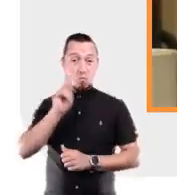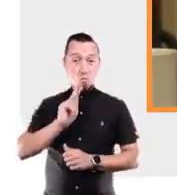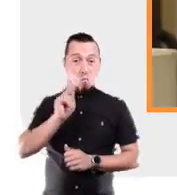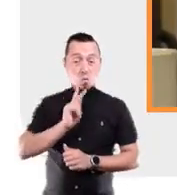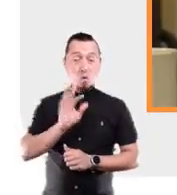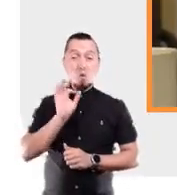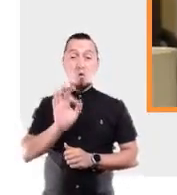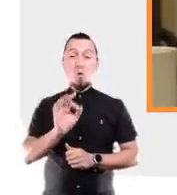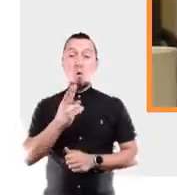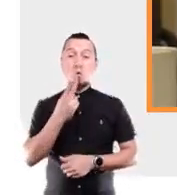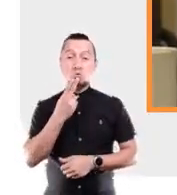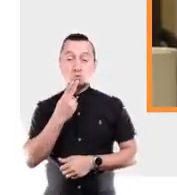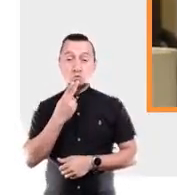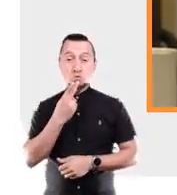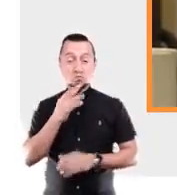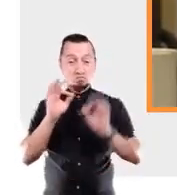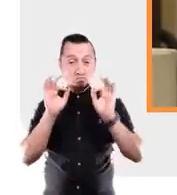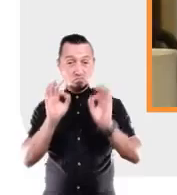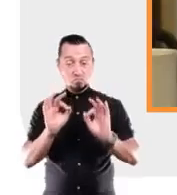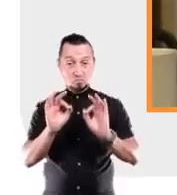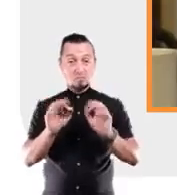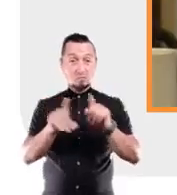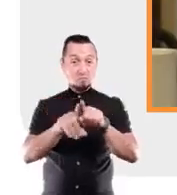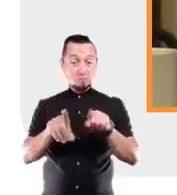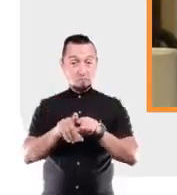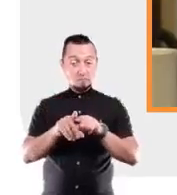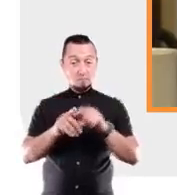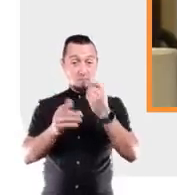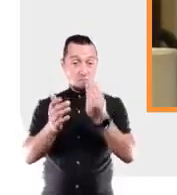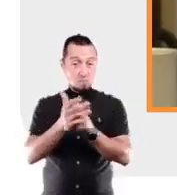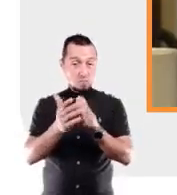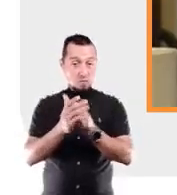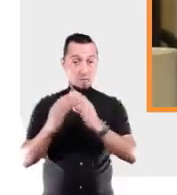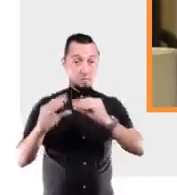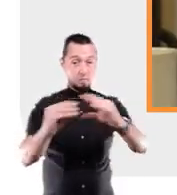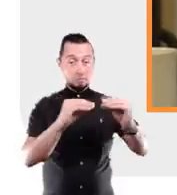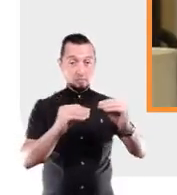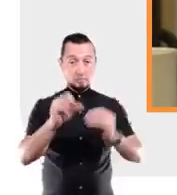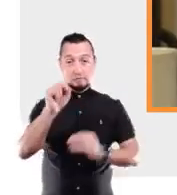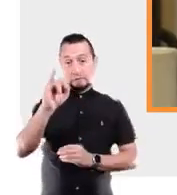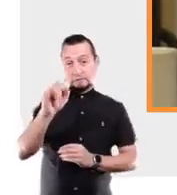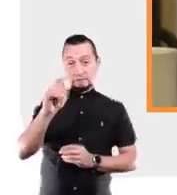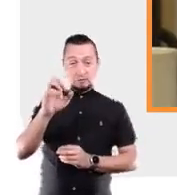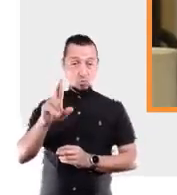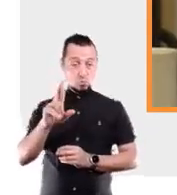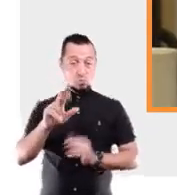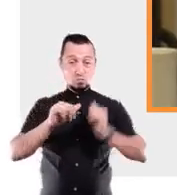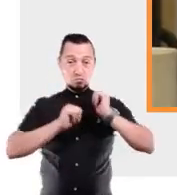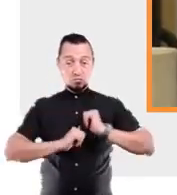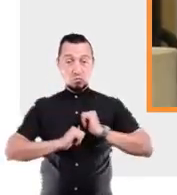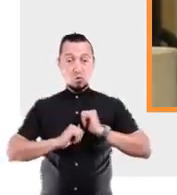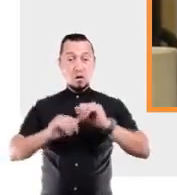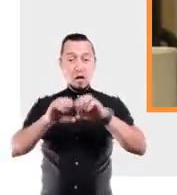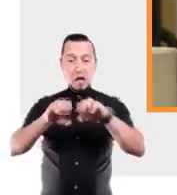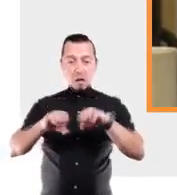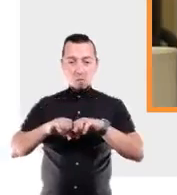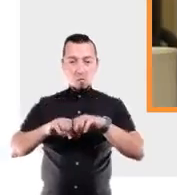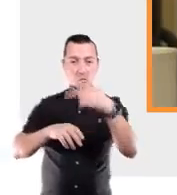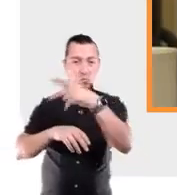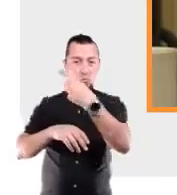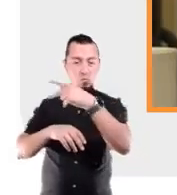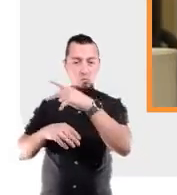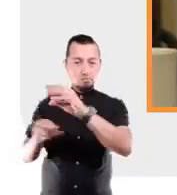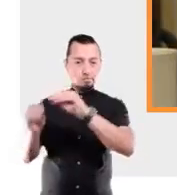funcionamiento, incluyendo la capacitación al personal de CITEUR, de los equipos, subsistemas